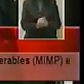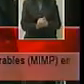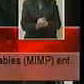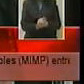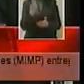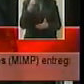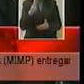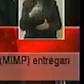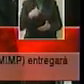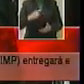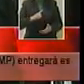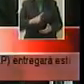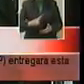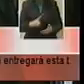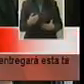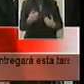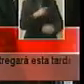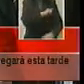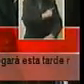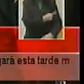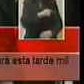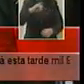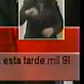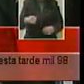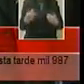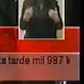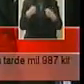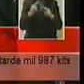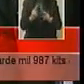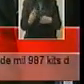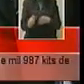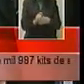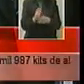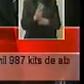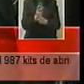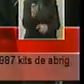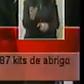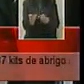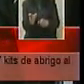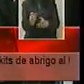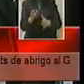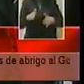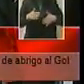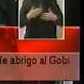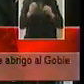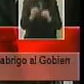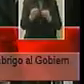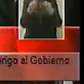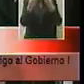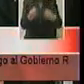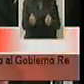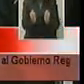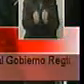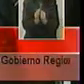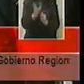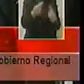que nuestras autoridades del Poder Ejecutivo que tengan que ver con las tareas de seguridad ciudadana puedan cumplir realmente con